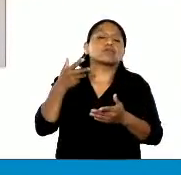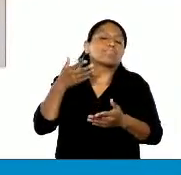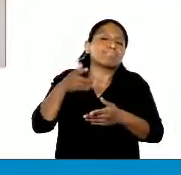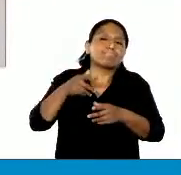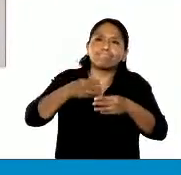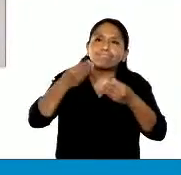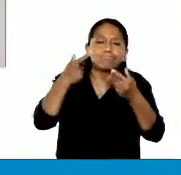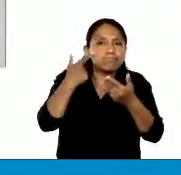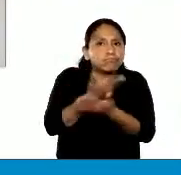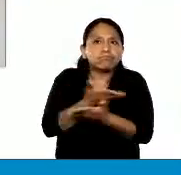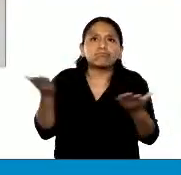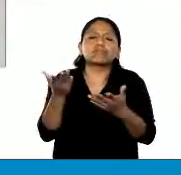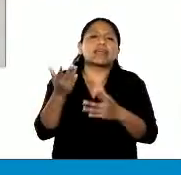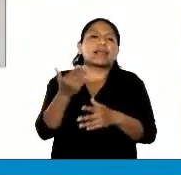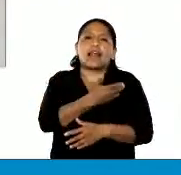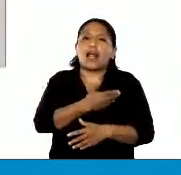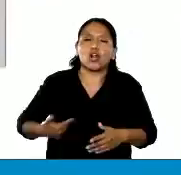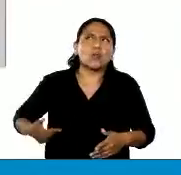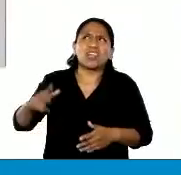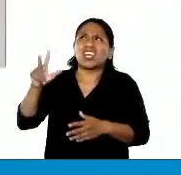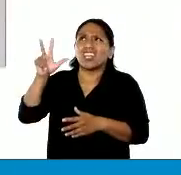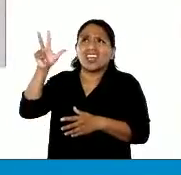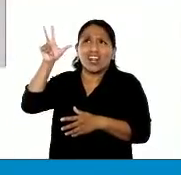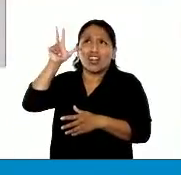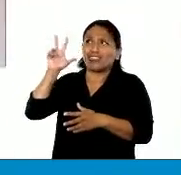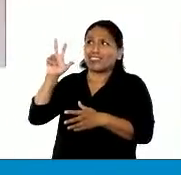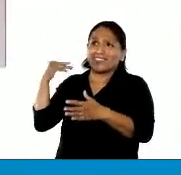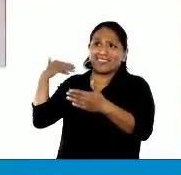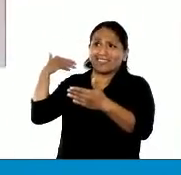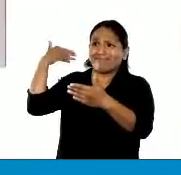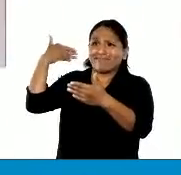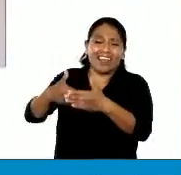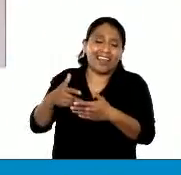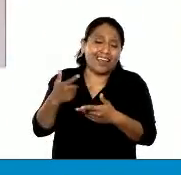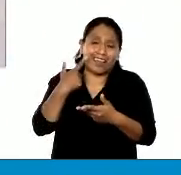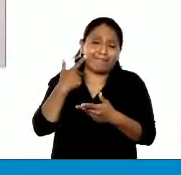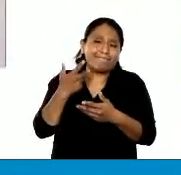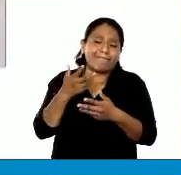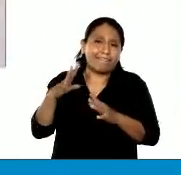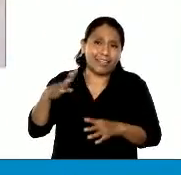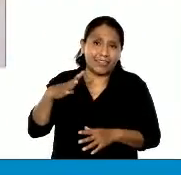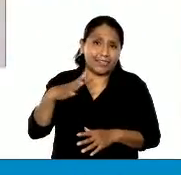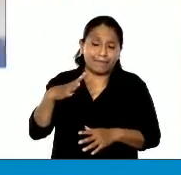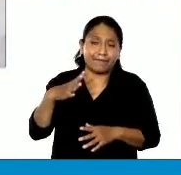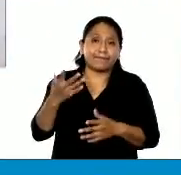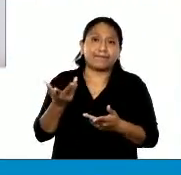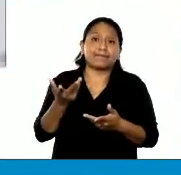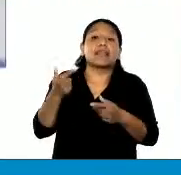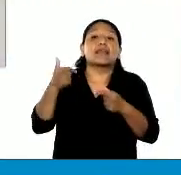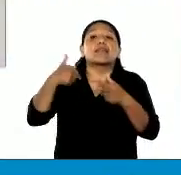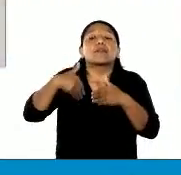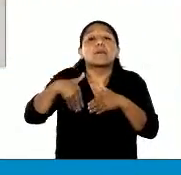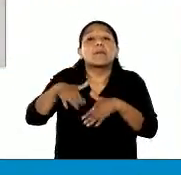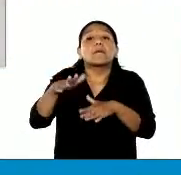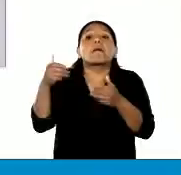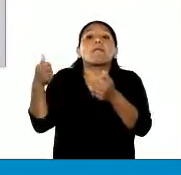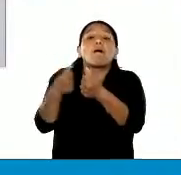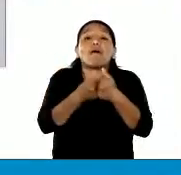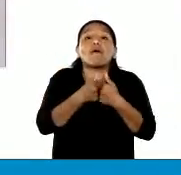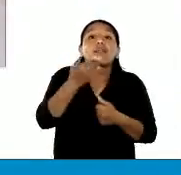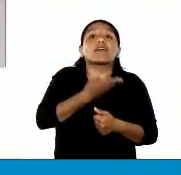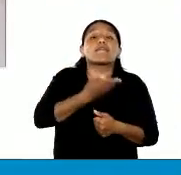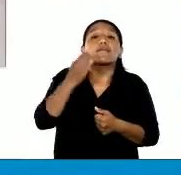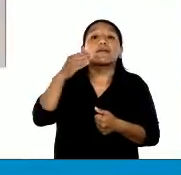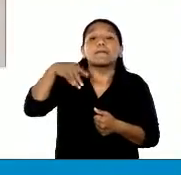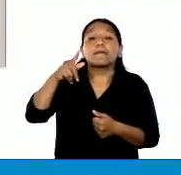medida que ninguno de los gobiernos desde el 83 hasta el momento todavía ha tomado. En las vísperas de un nuevo acuerdo con el FMI, hay que decirlo, el